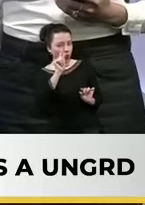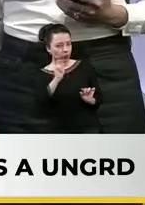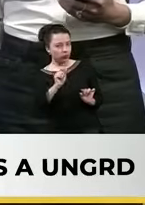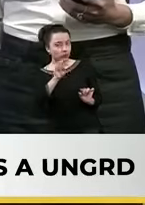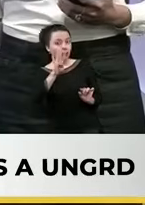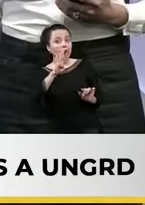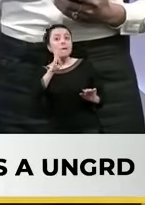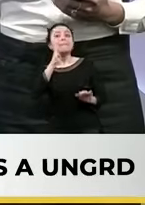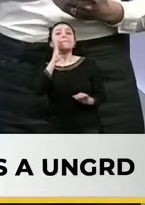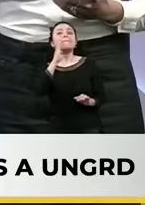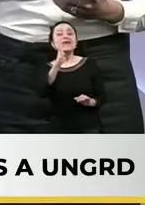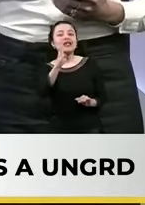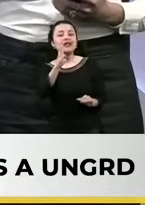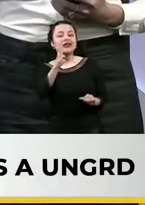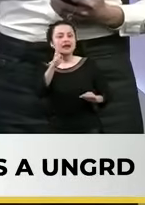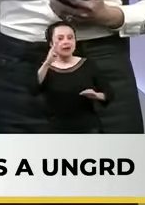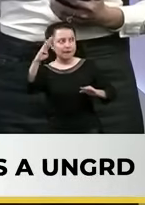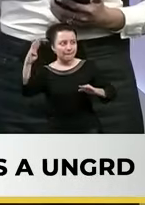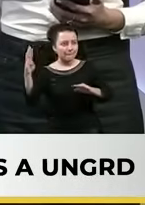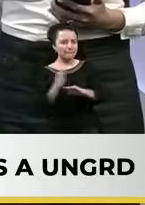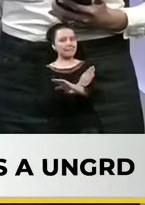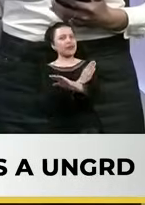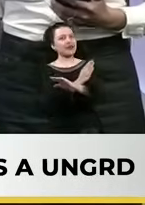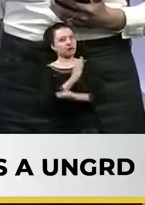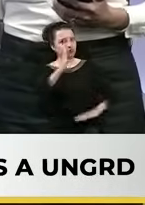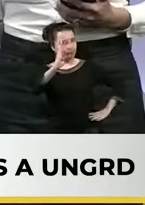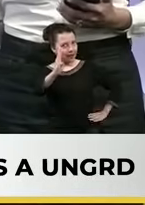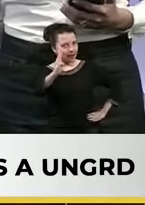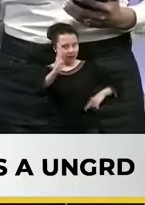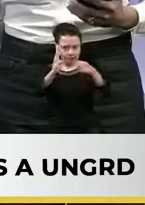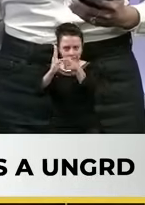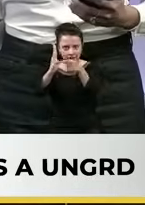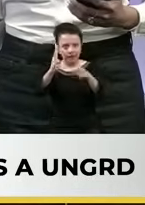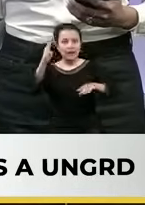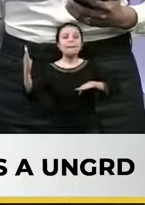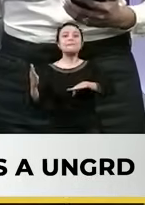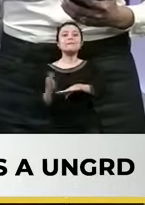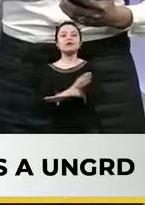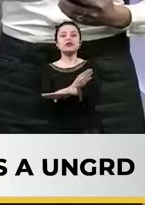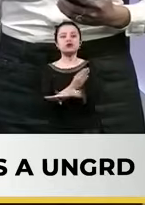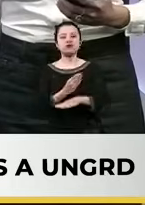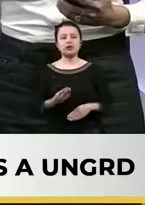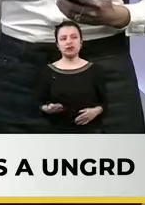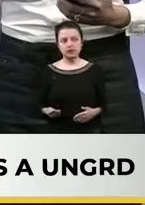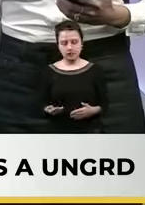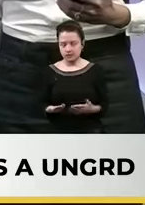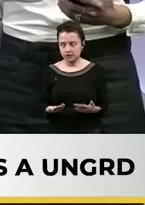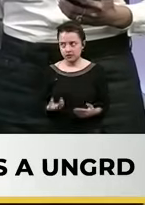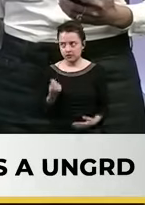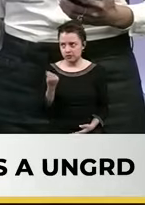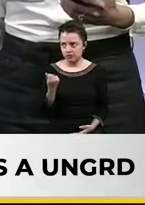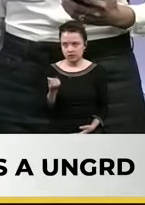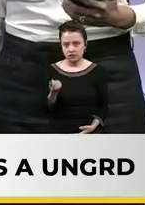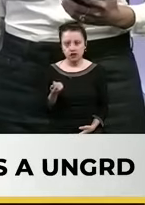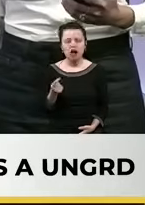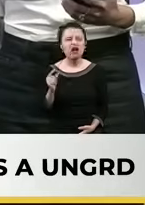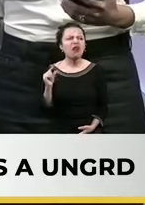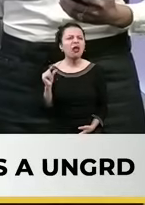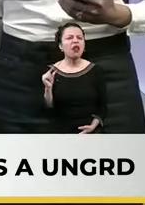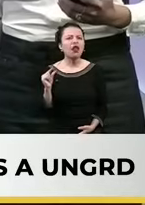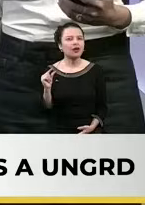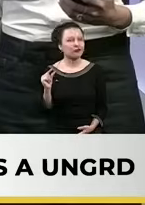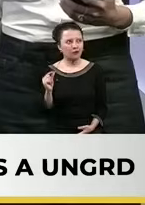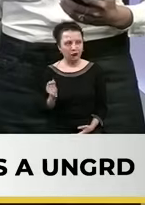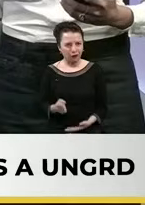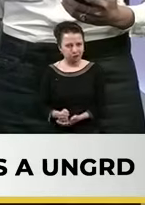1.4 bi, con B, ¿no? De B larga, Sí, señor. bi, billones de pesos, no es una bobadita, no son los 46